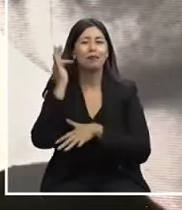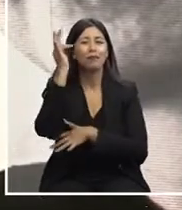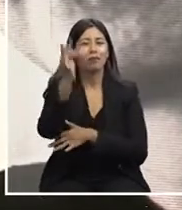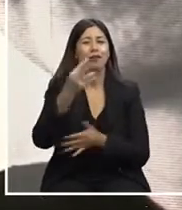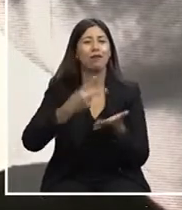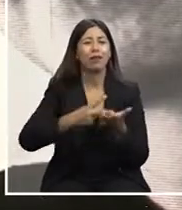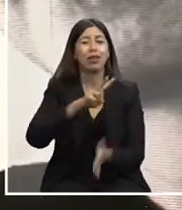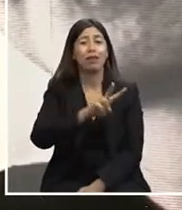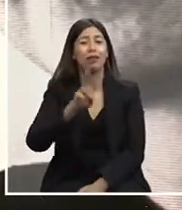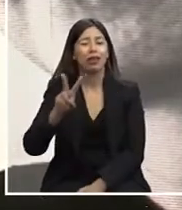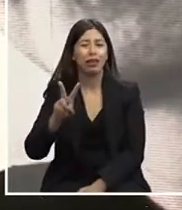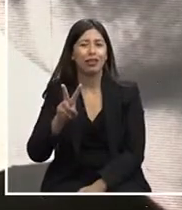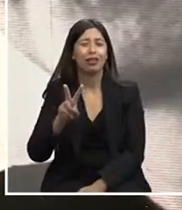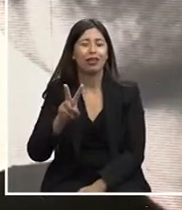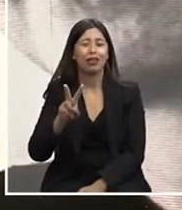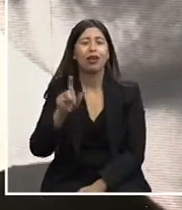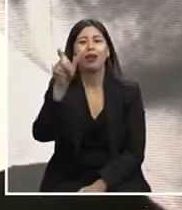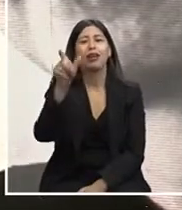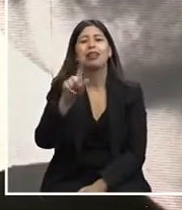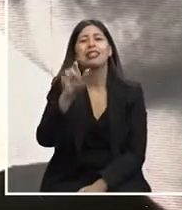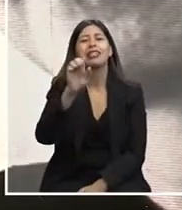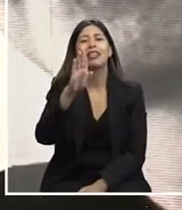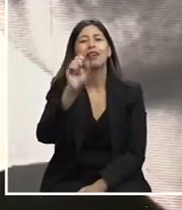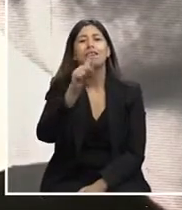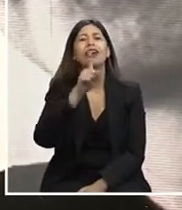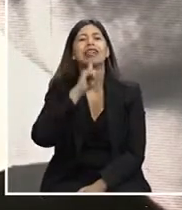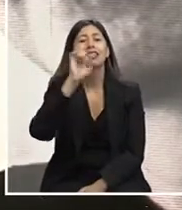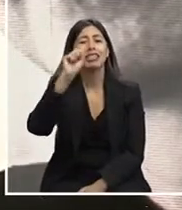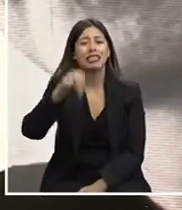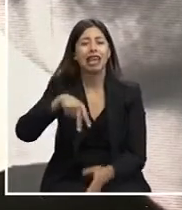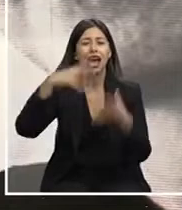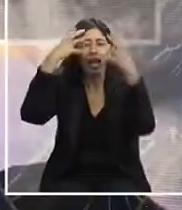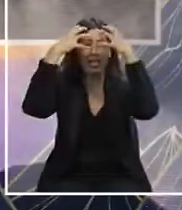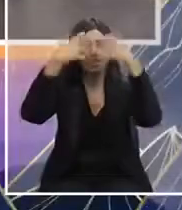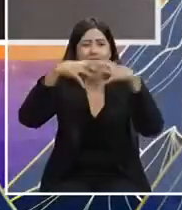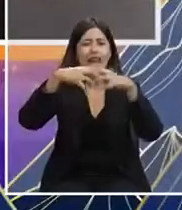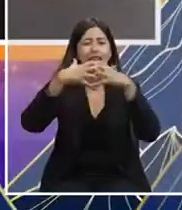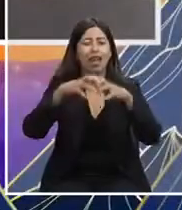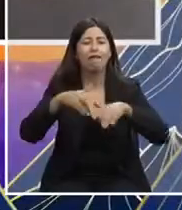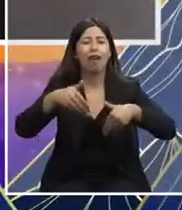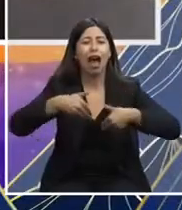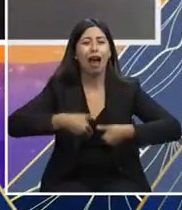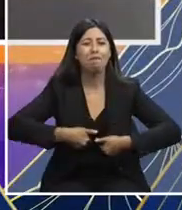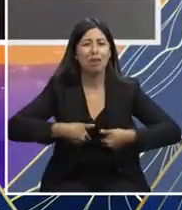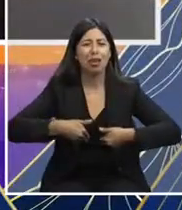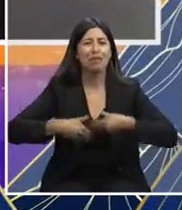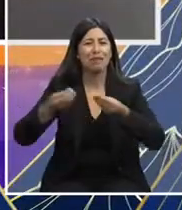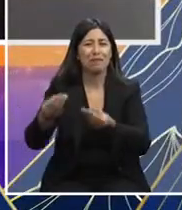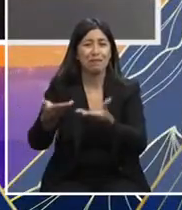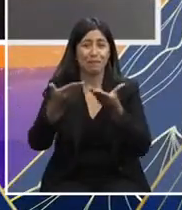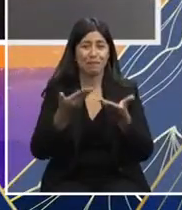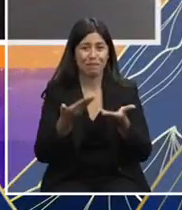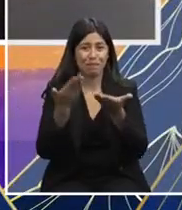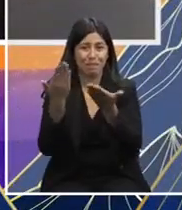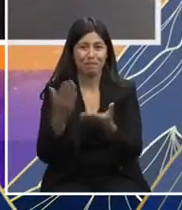Boller con su charla Cerebro Hambriento. Bienvenido, Sébastien.